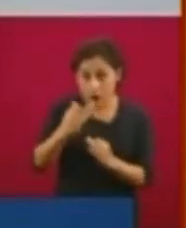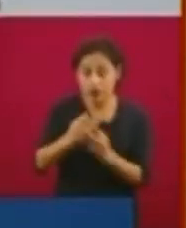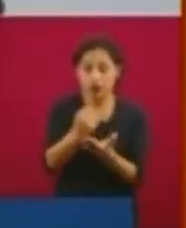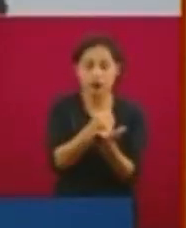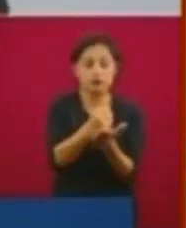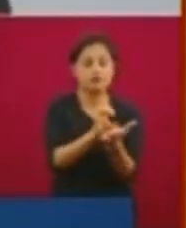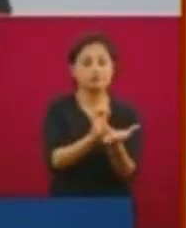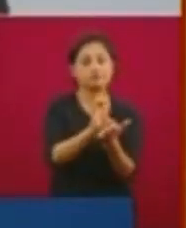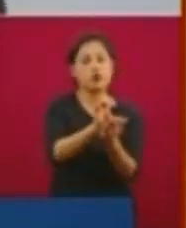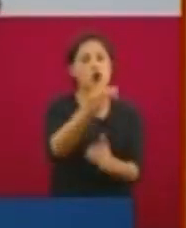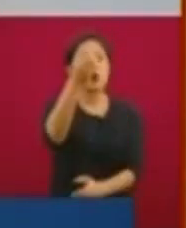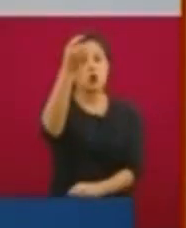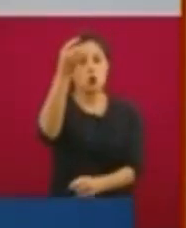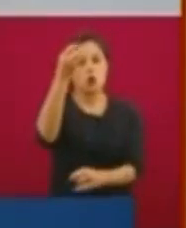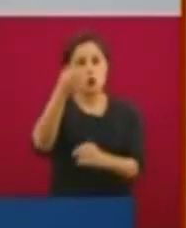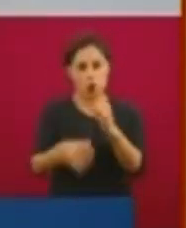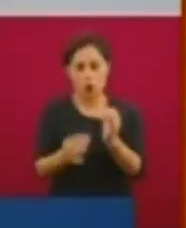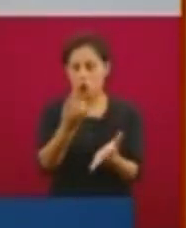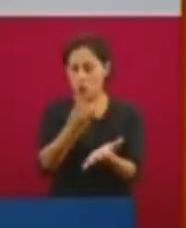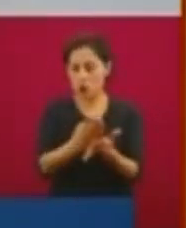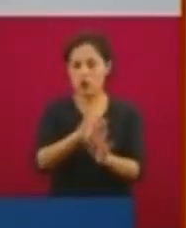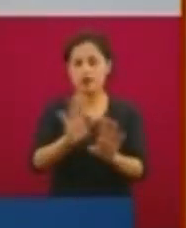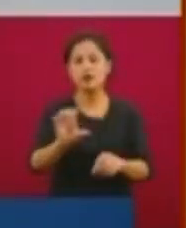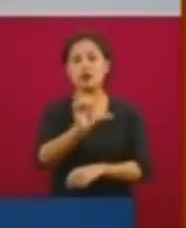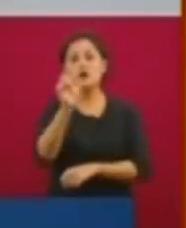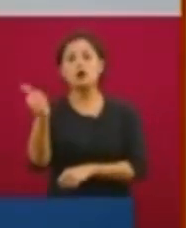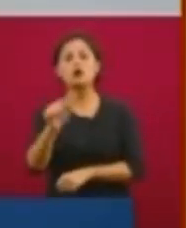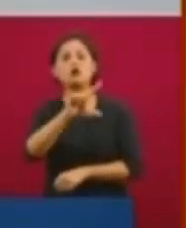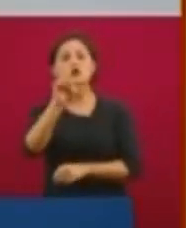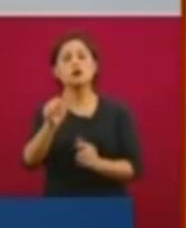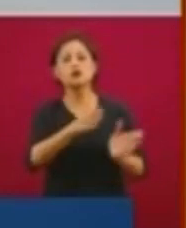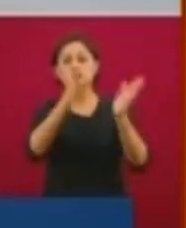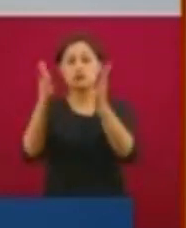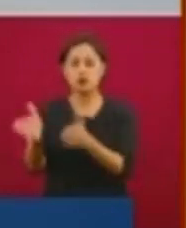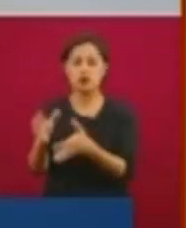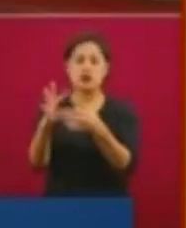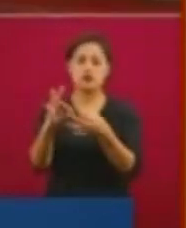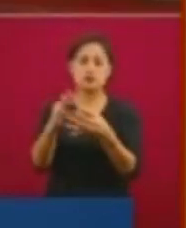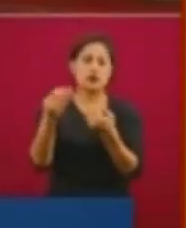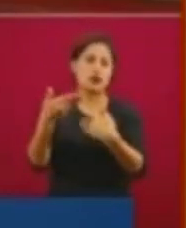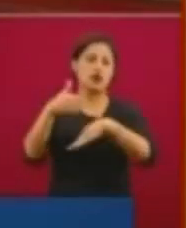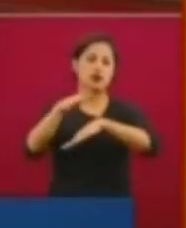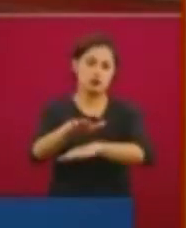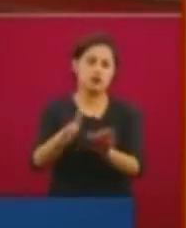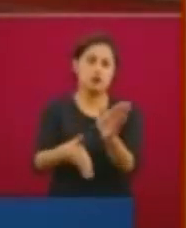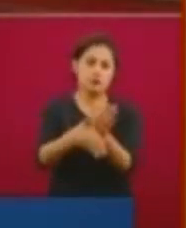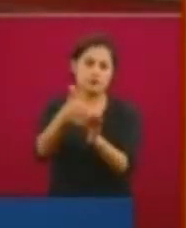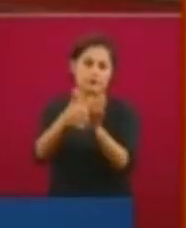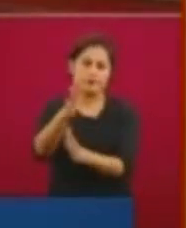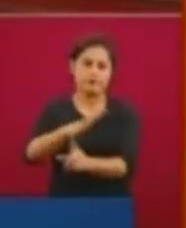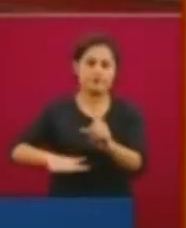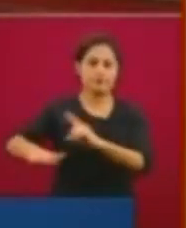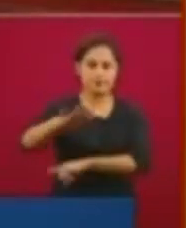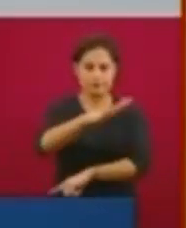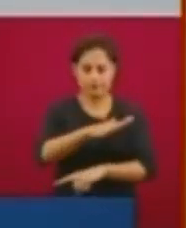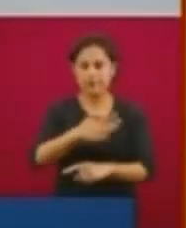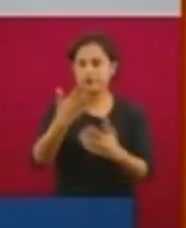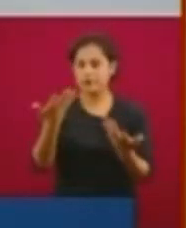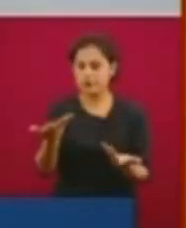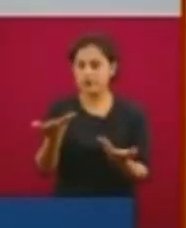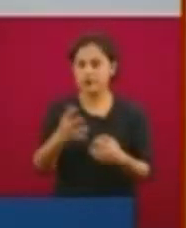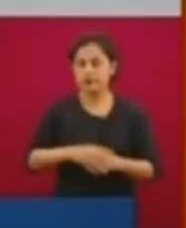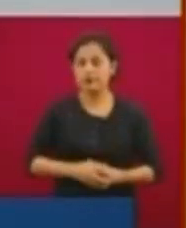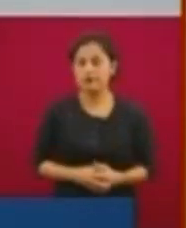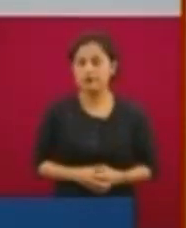Entonces, es un programa que se enfoca con una visión de construir infraestructura, pero infraestructura de carácter social a nivel